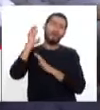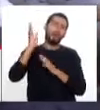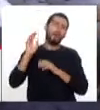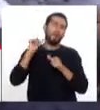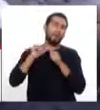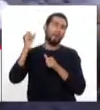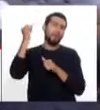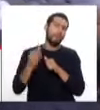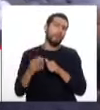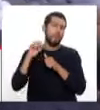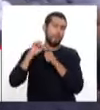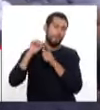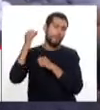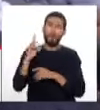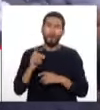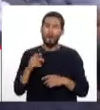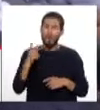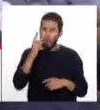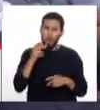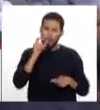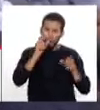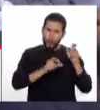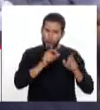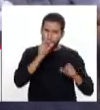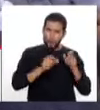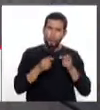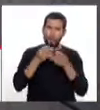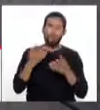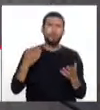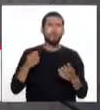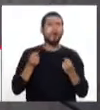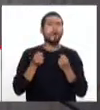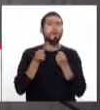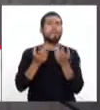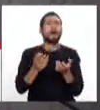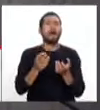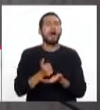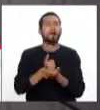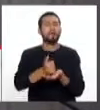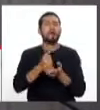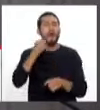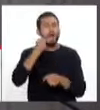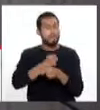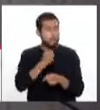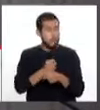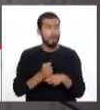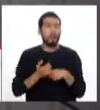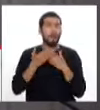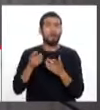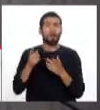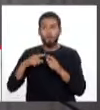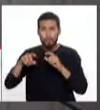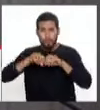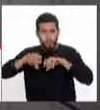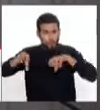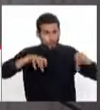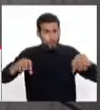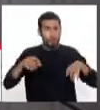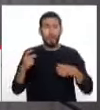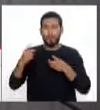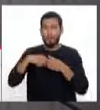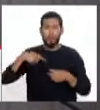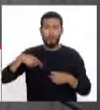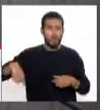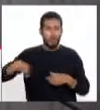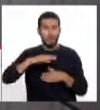los números en grueso, es humanizar las cifras y mostrar cuánto impactan en empleo, en descentralización, en participación